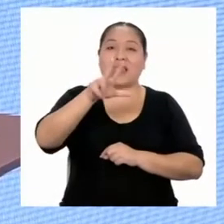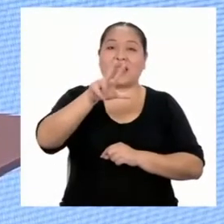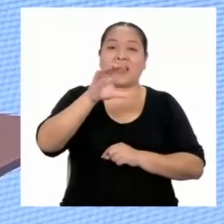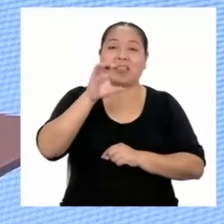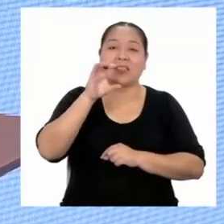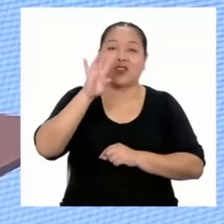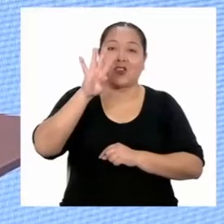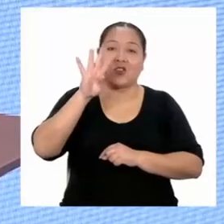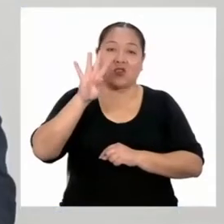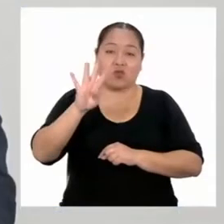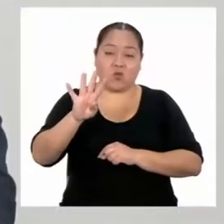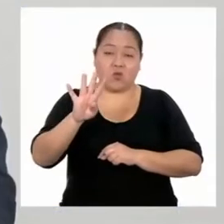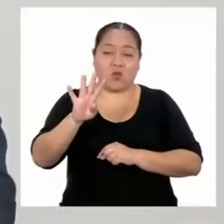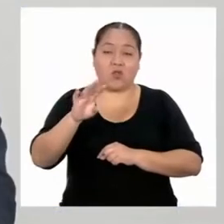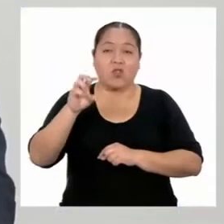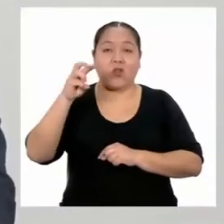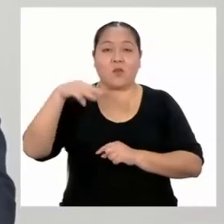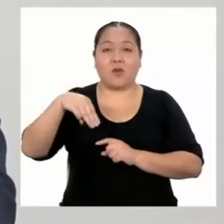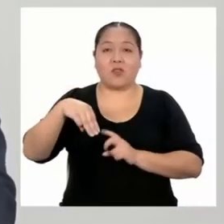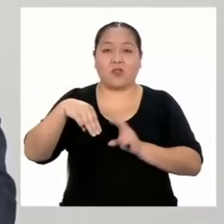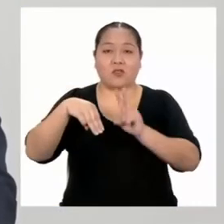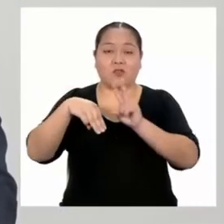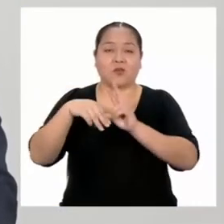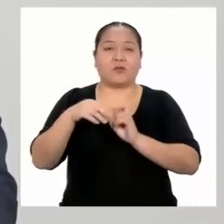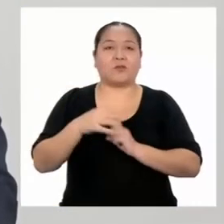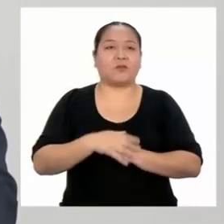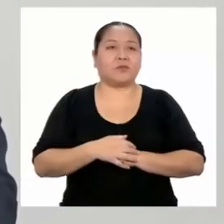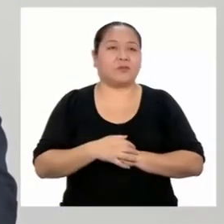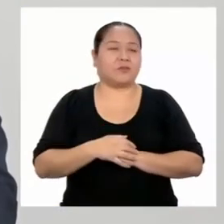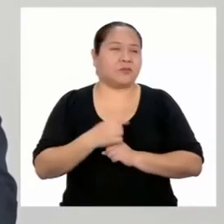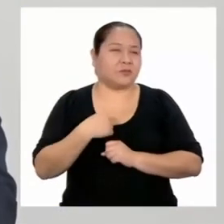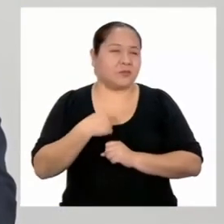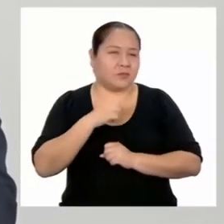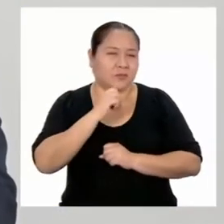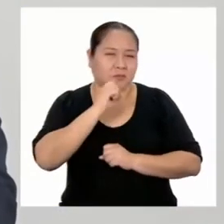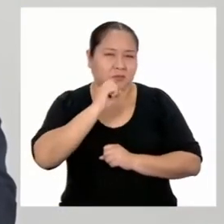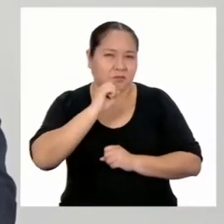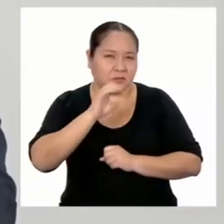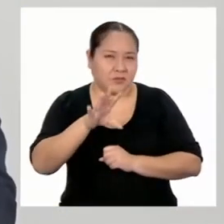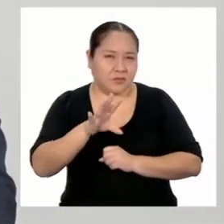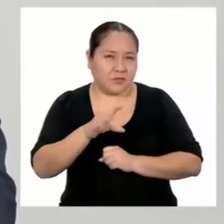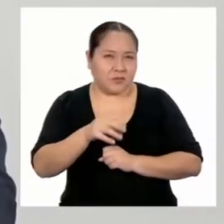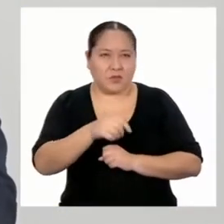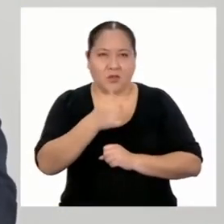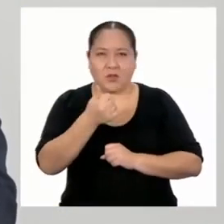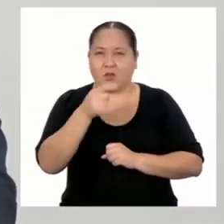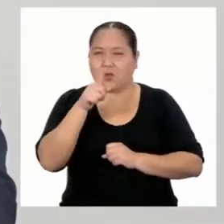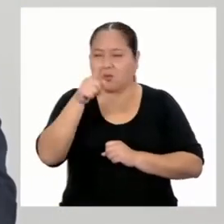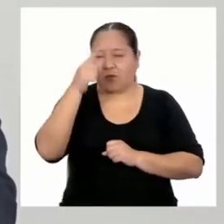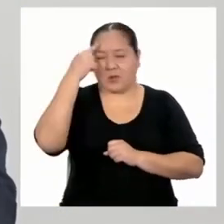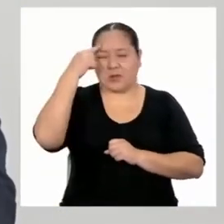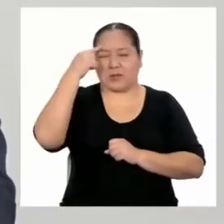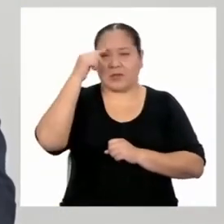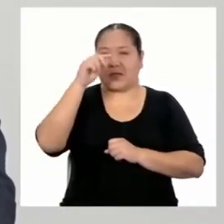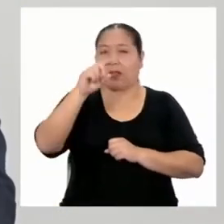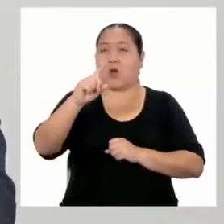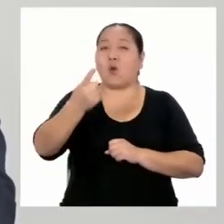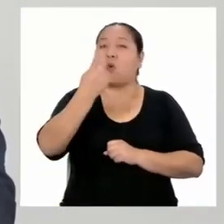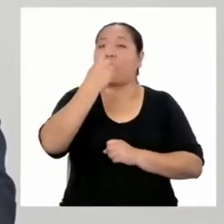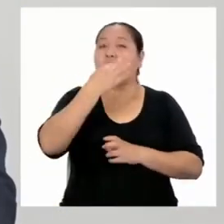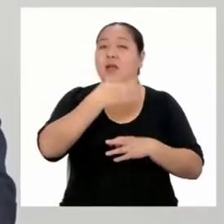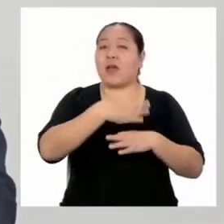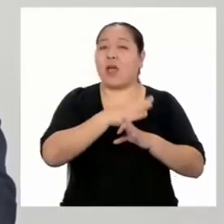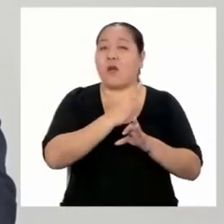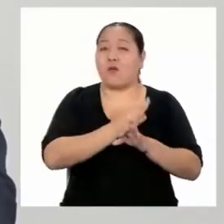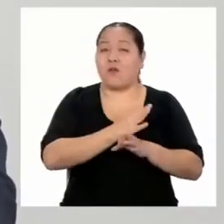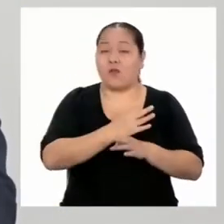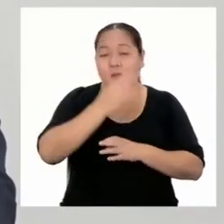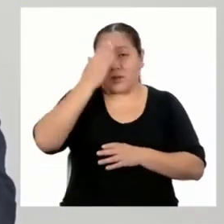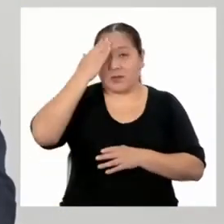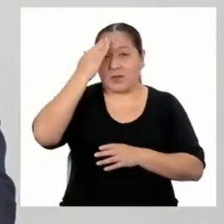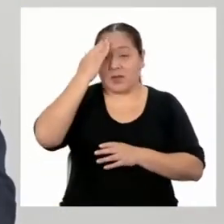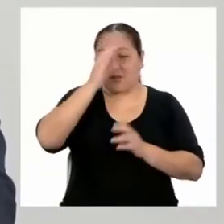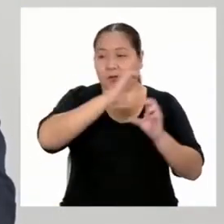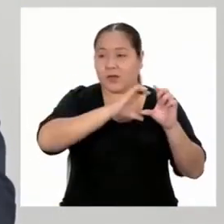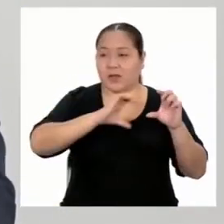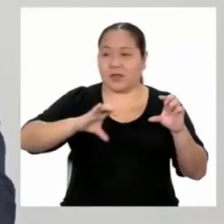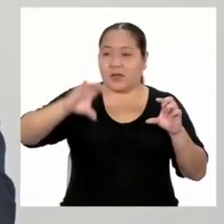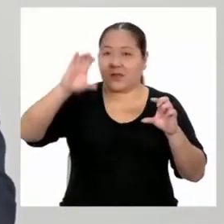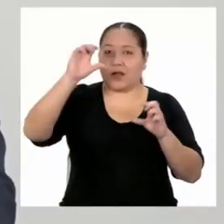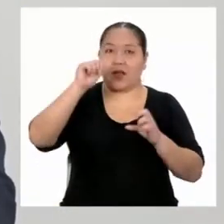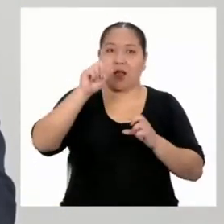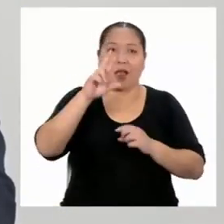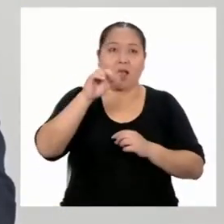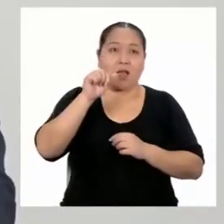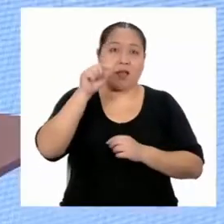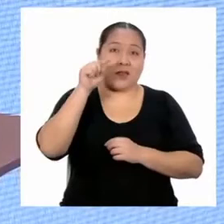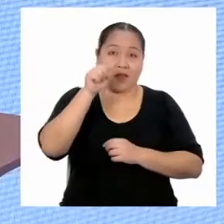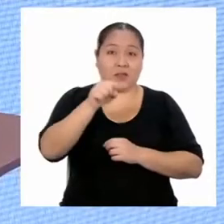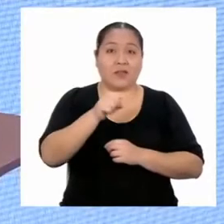1304 metros cuadrados. Te propongo una pregunta. ¿Crees que es la única forma de calcular el área que les corresponde